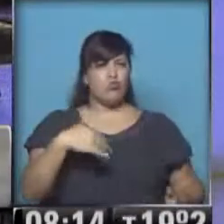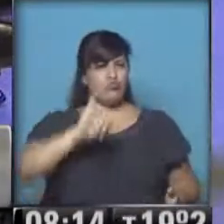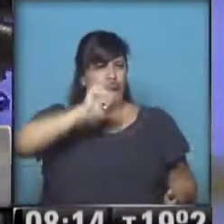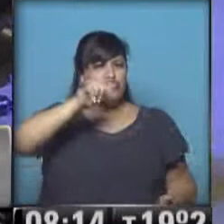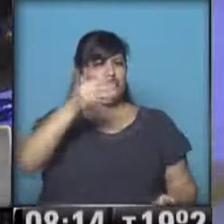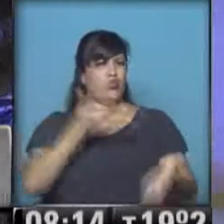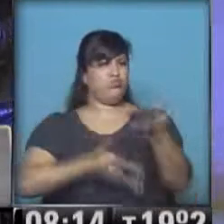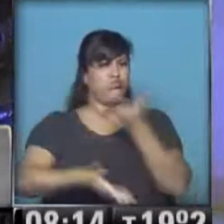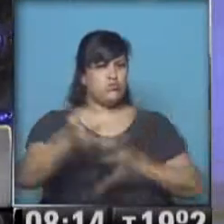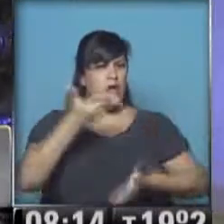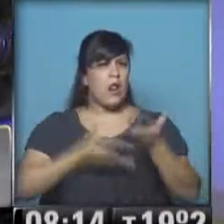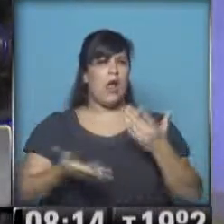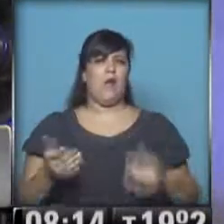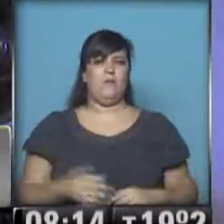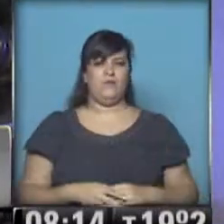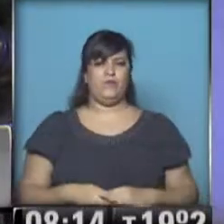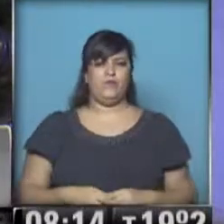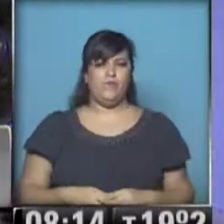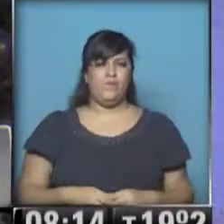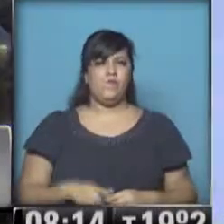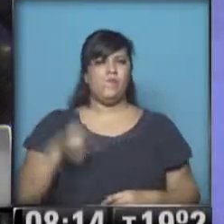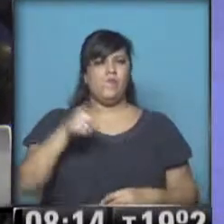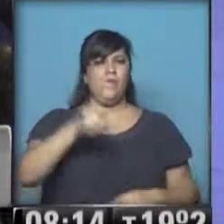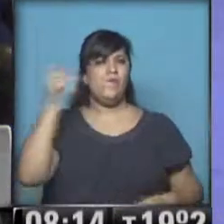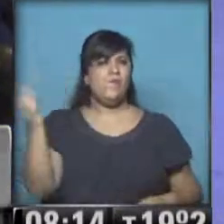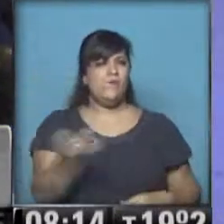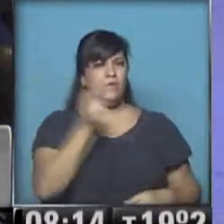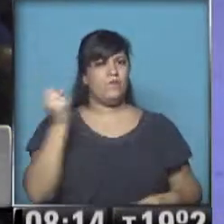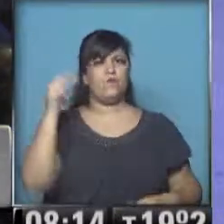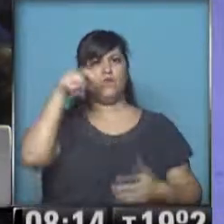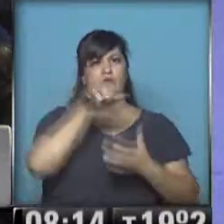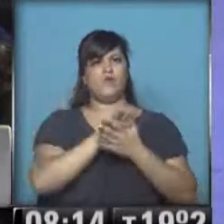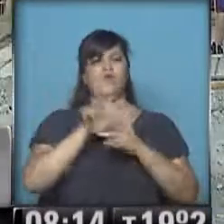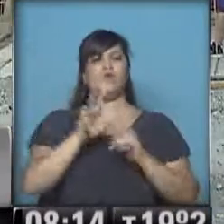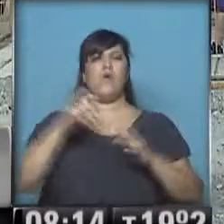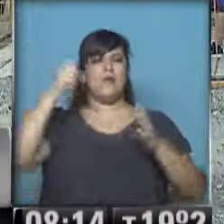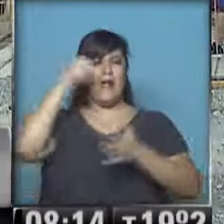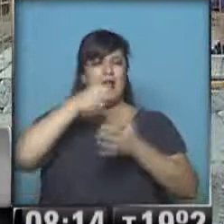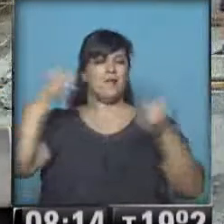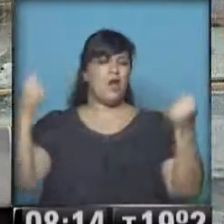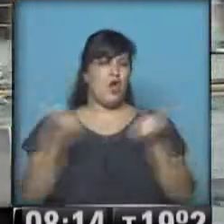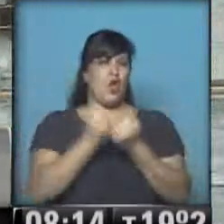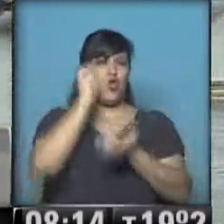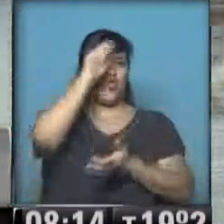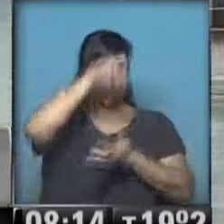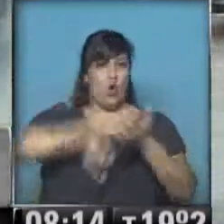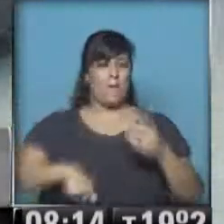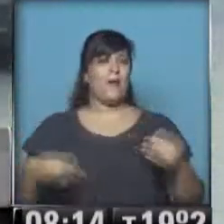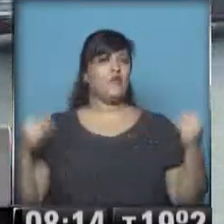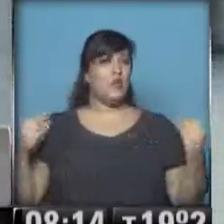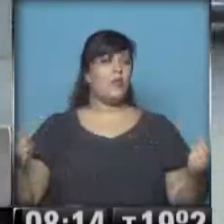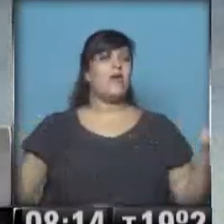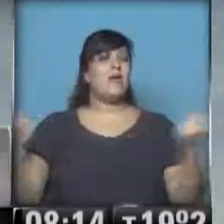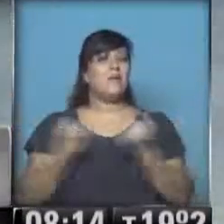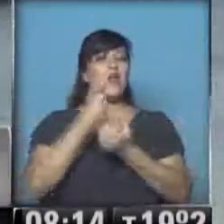intercambio. ¿Qué intercambio para la gente que vive acá? Bueno, es importante lo que está pasando con el convenio que firmamos, porque lo que vamos a intercambiar